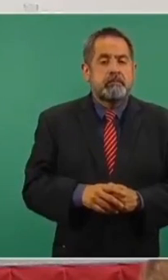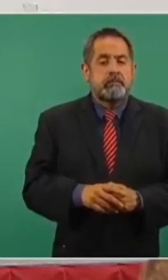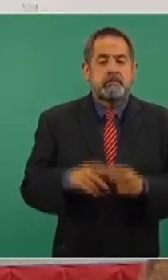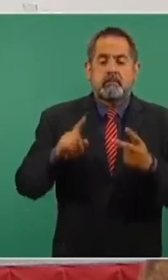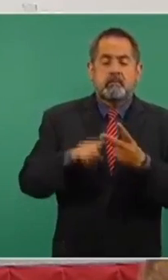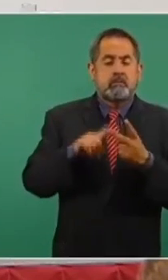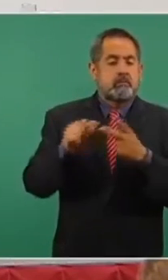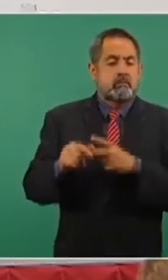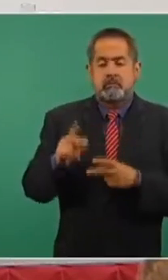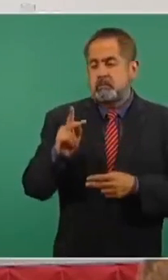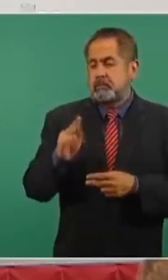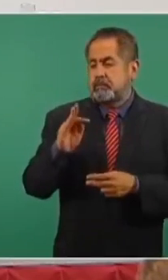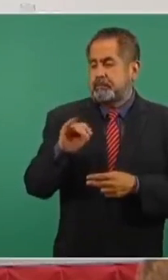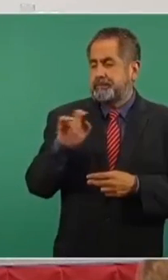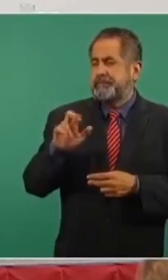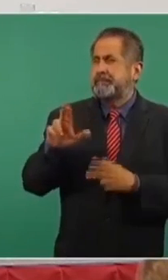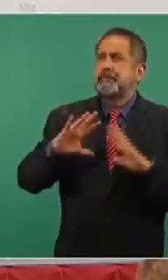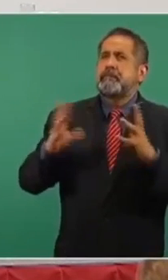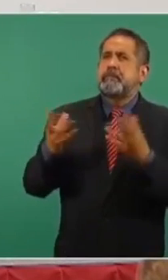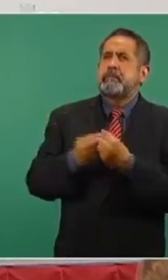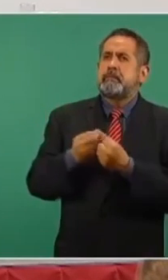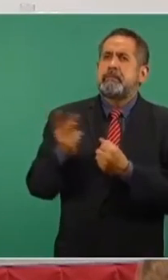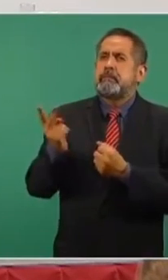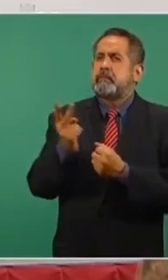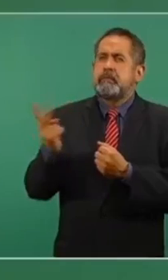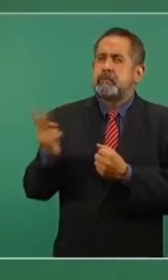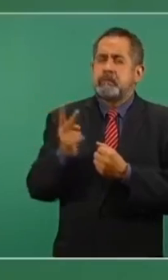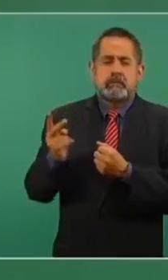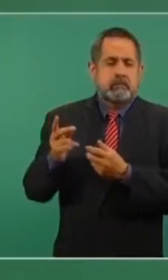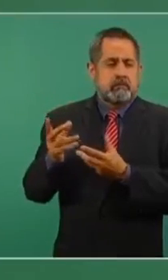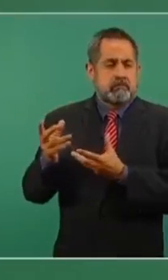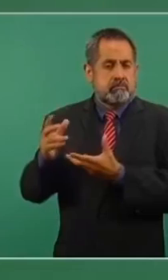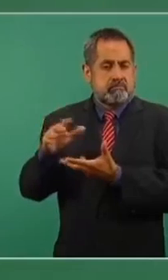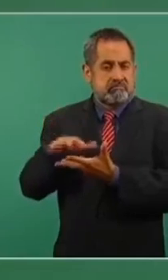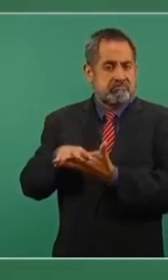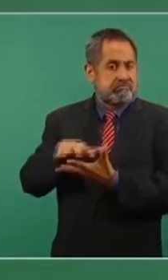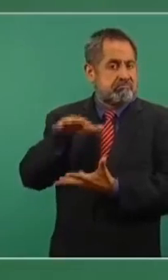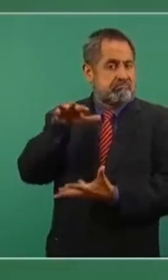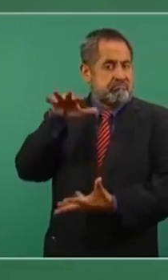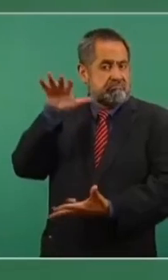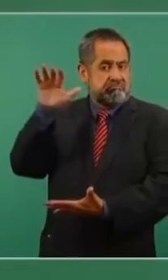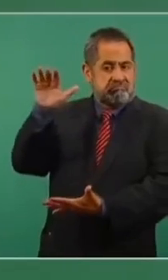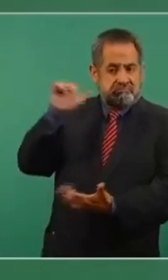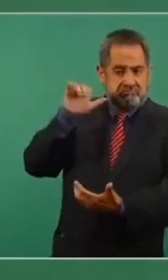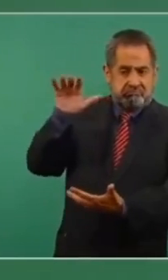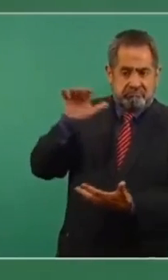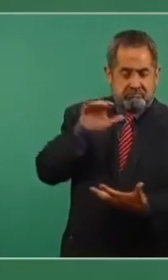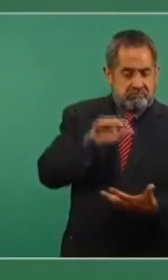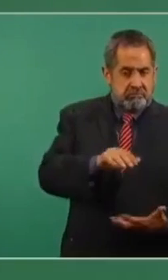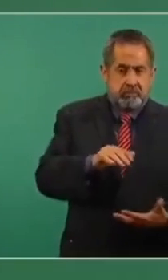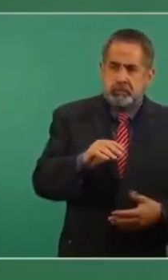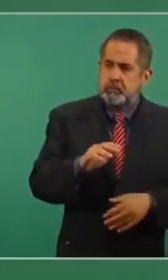Junto con Pfizer son las 2 vacunas, ¿no?, que más han llegado.